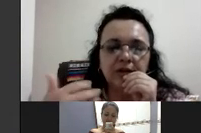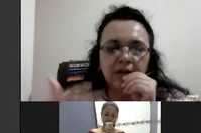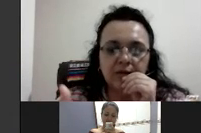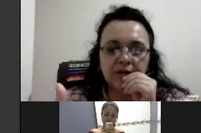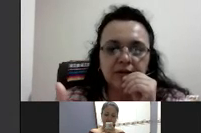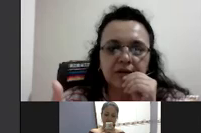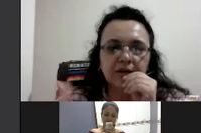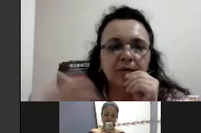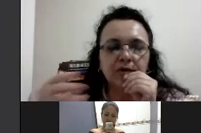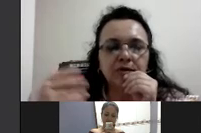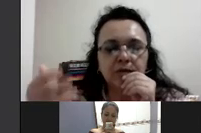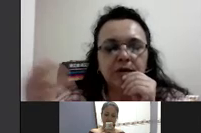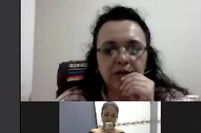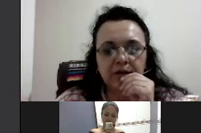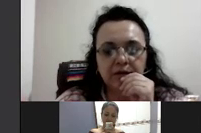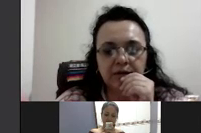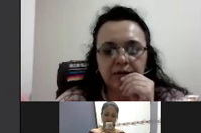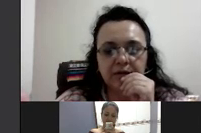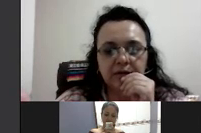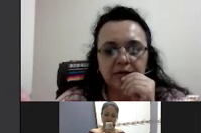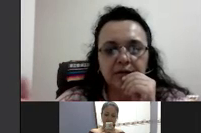use the language, the most you will learn.